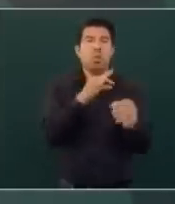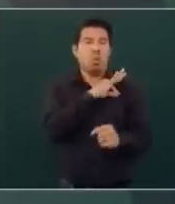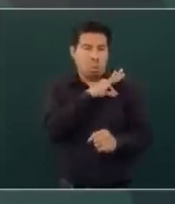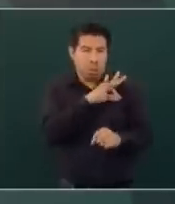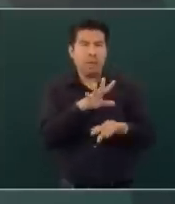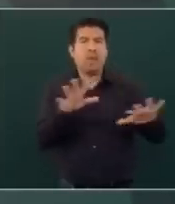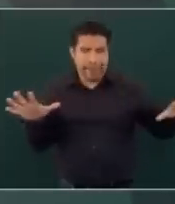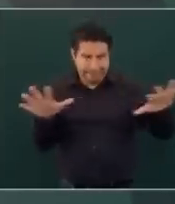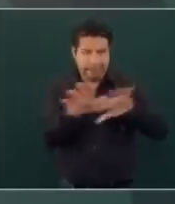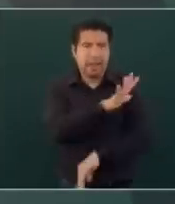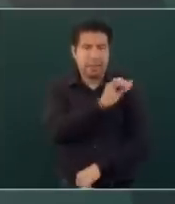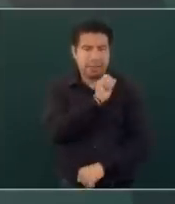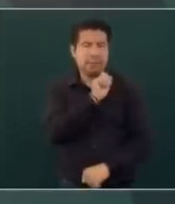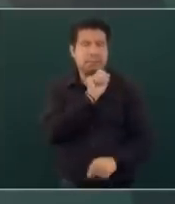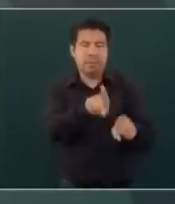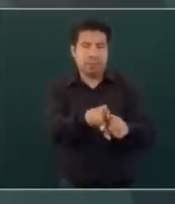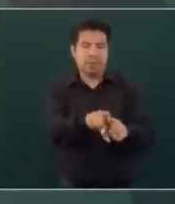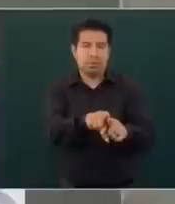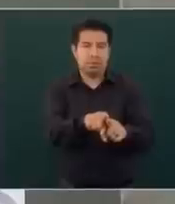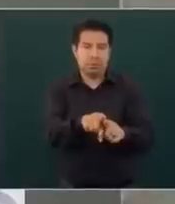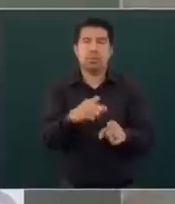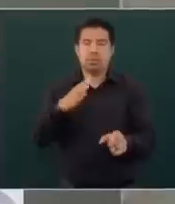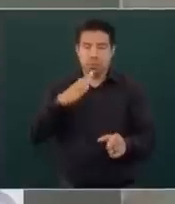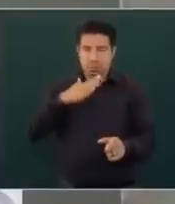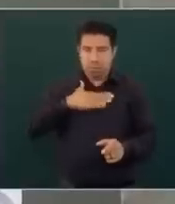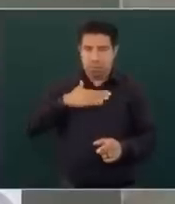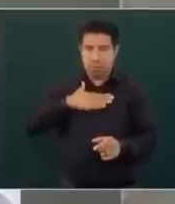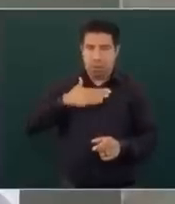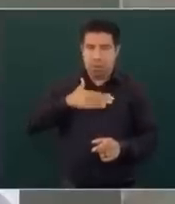Voy a enviar una iniciativa de reforma a la